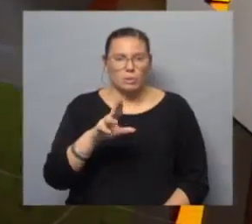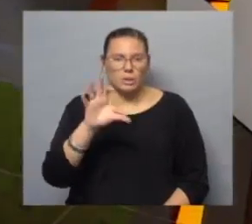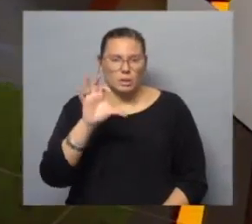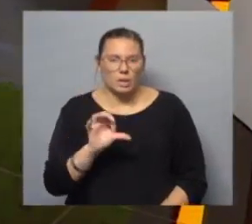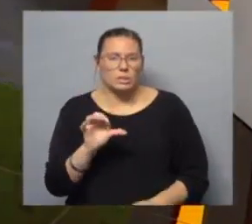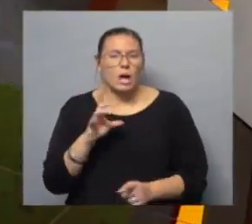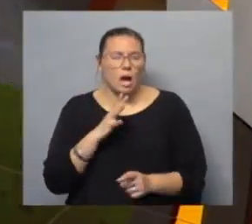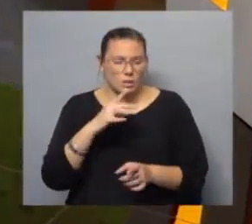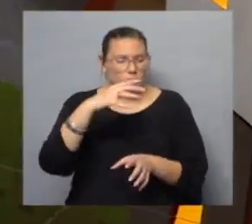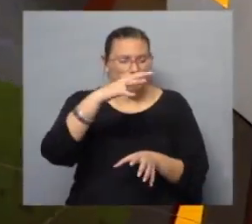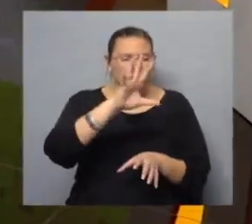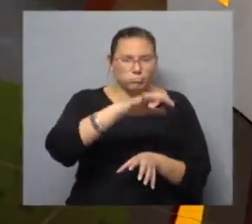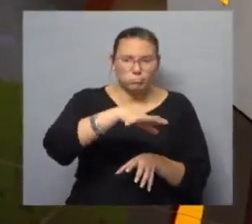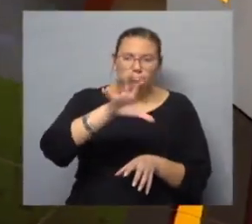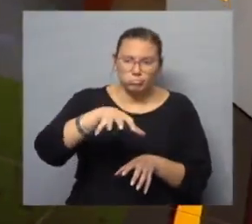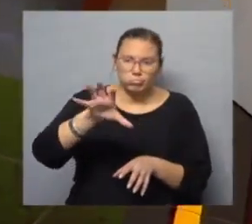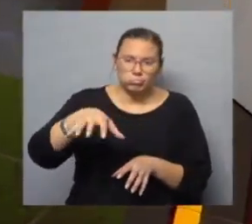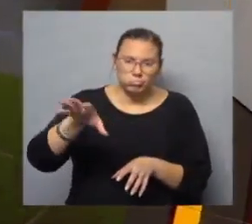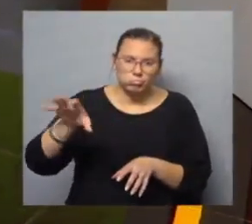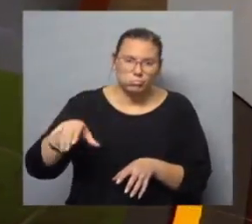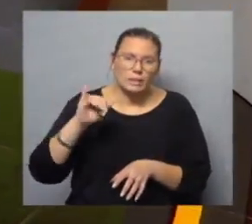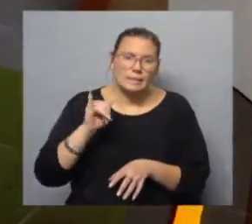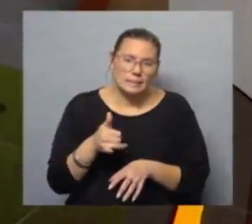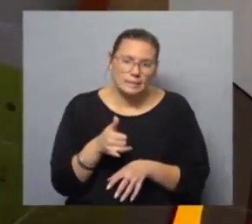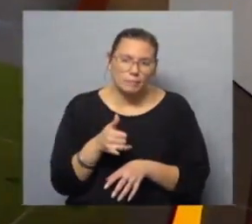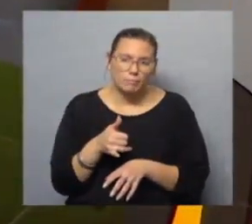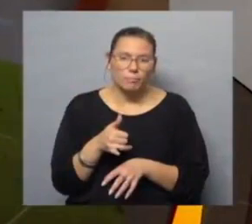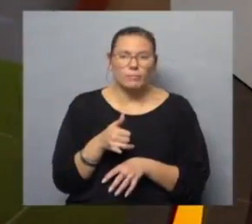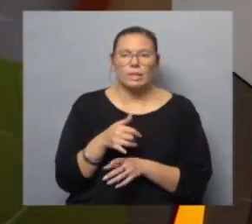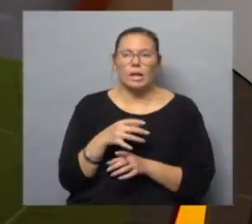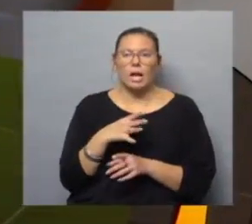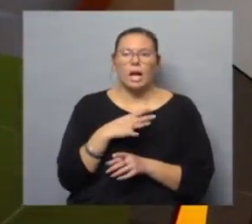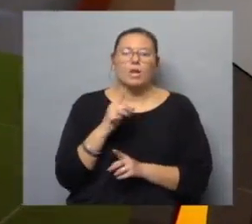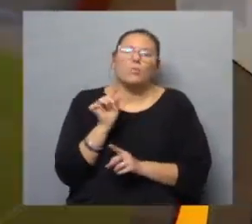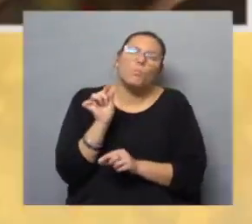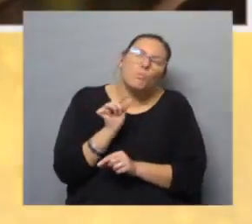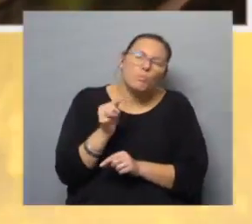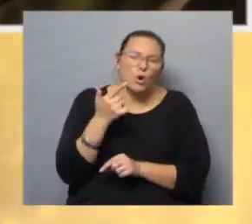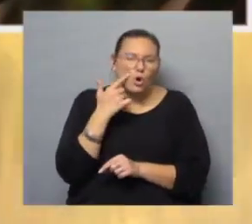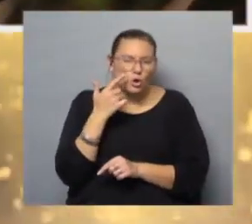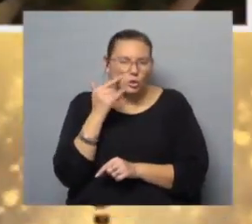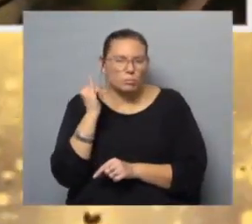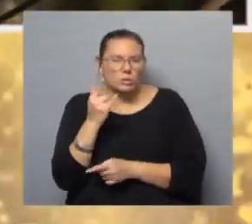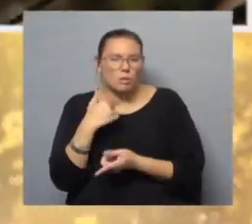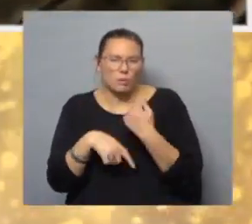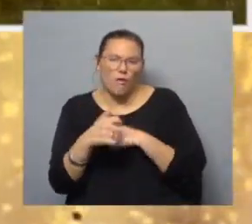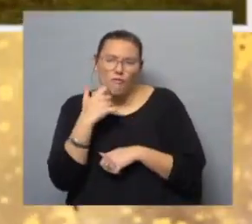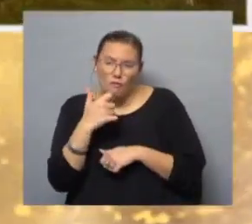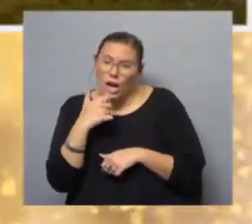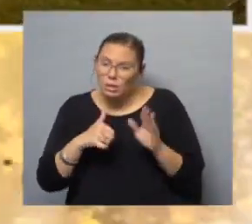serie de acuíferos que tenemos cierto grado de conocimiento, pero todavía nos falta